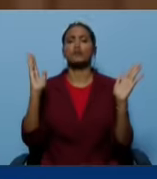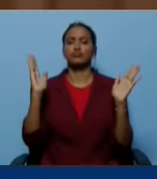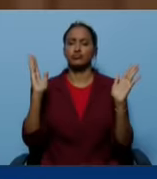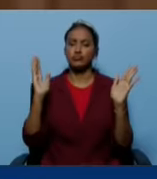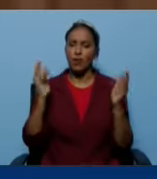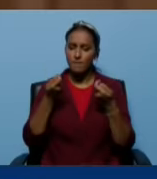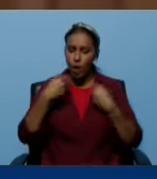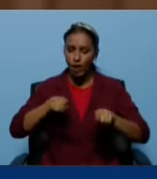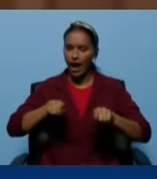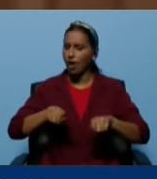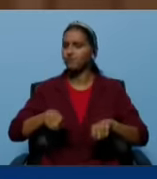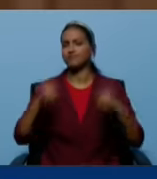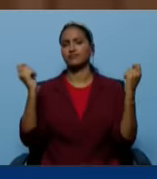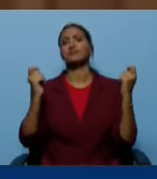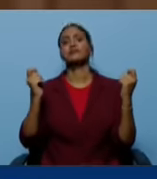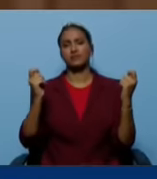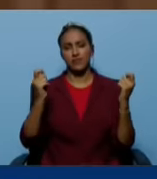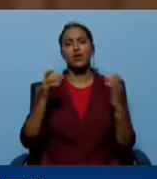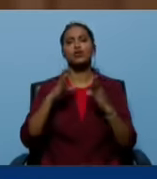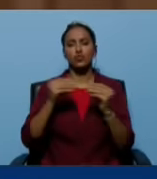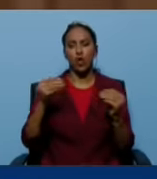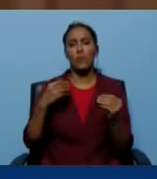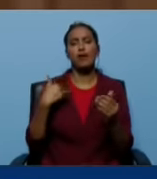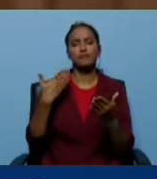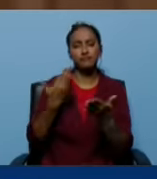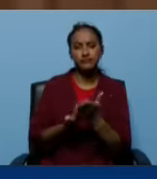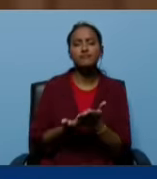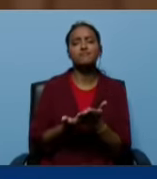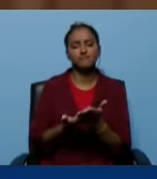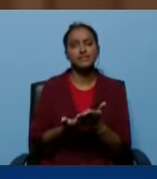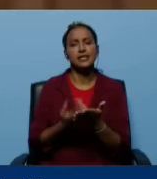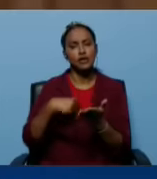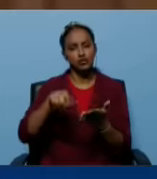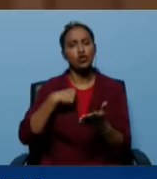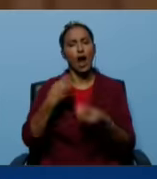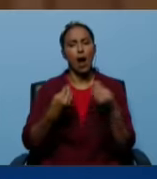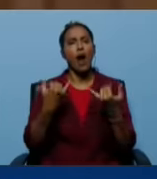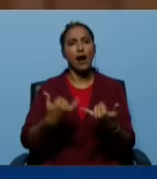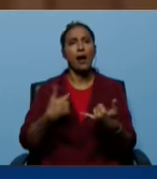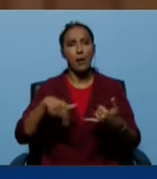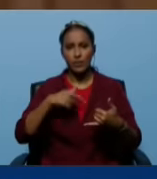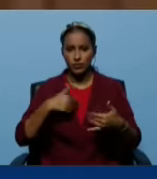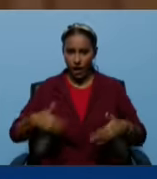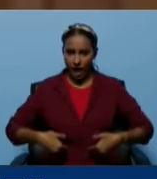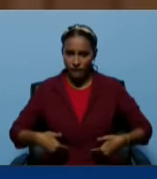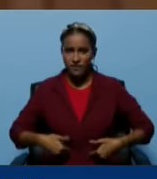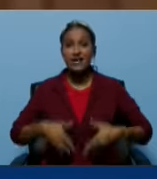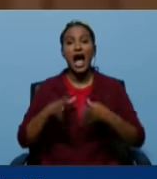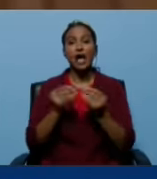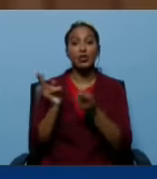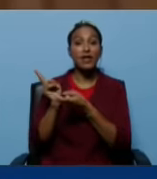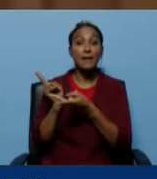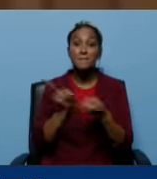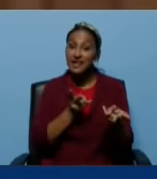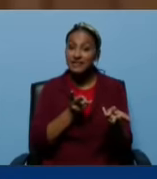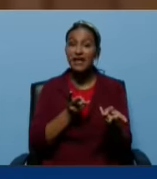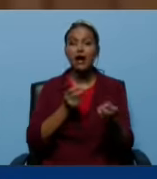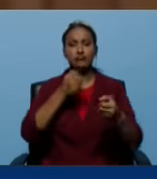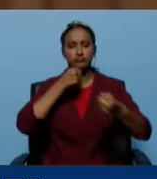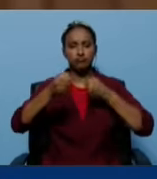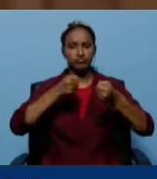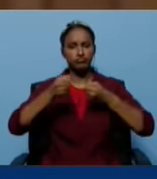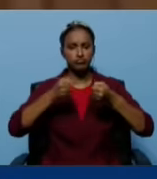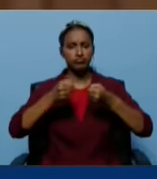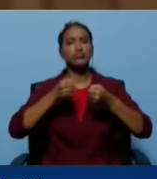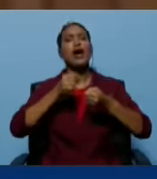intentado invisibilizar todo este proceso institucional. Pero ese es el esfuerzo que vamos a hacer, por eso hemos invitado a toda la prensa nacional, a toda la prensa nacional